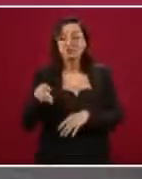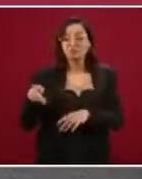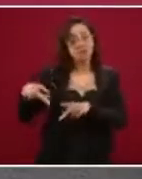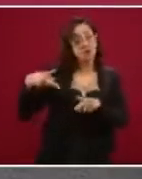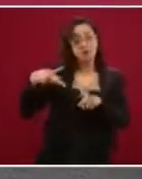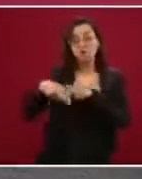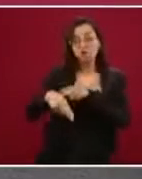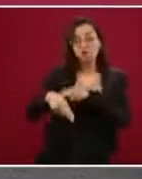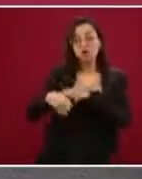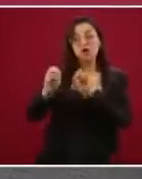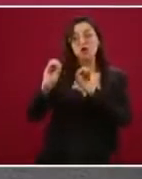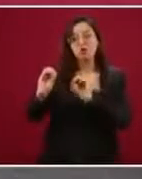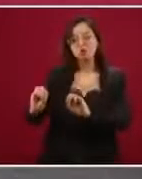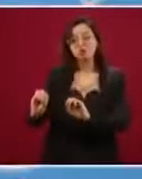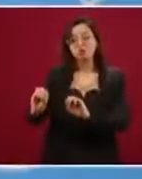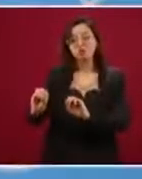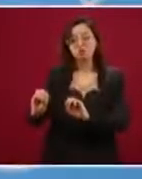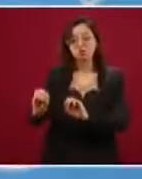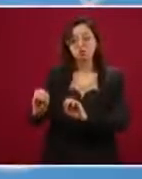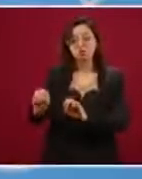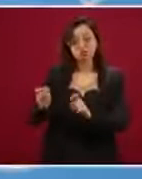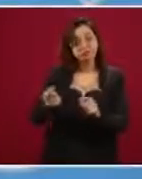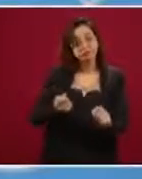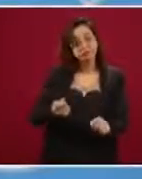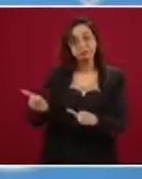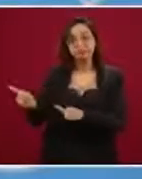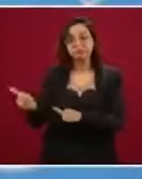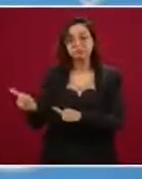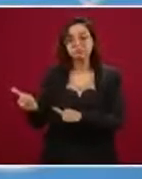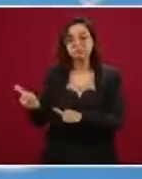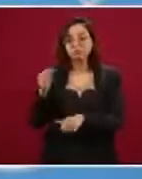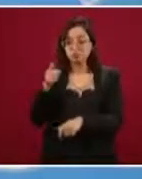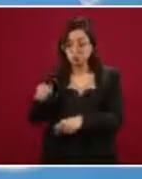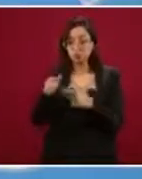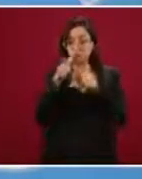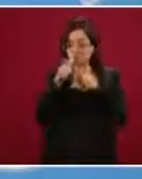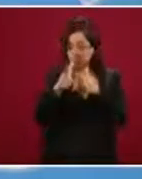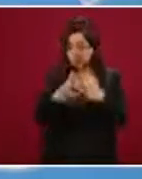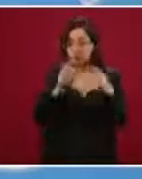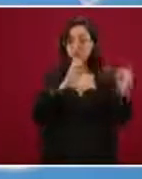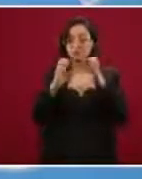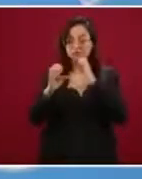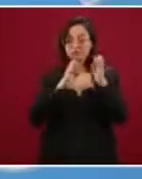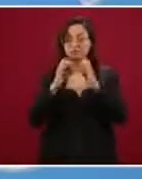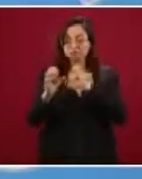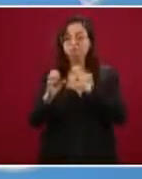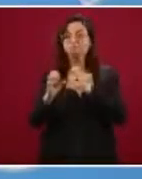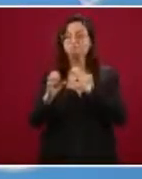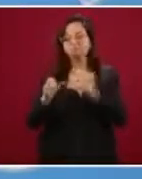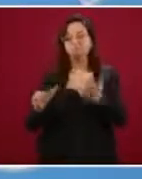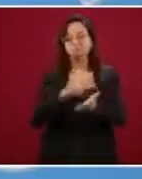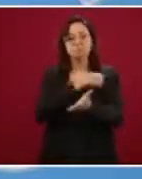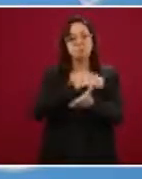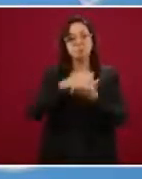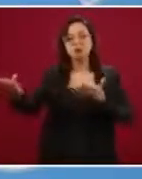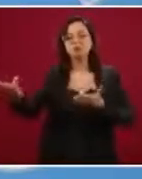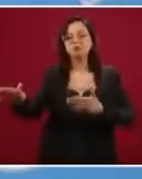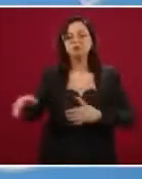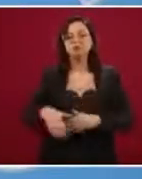si no paras la entrevista, el programa, te